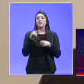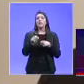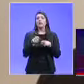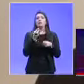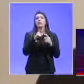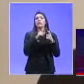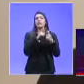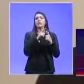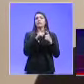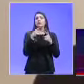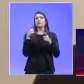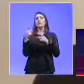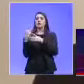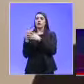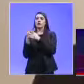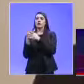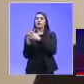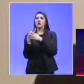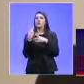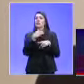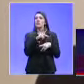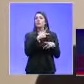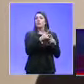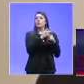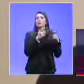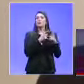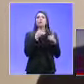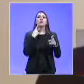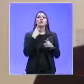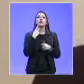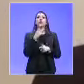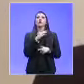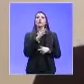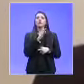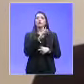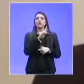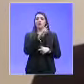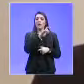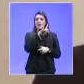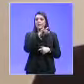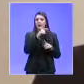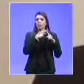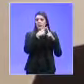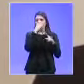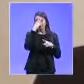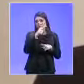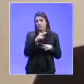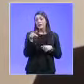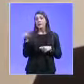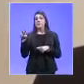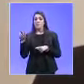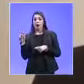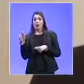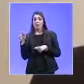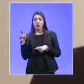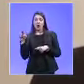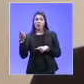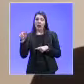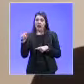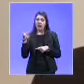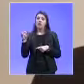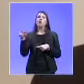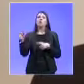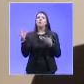México. Pues supone que la denominación de la coalición Va por México es semejante, lo que puede generar en grado